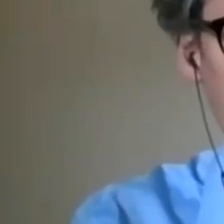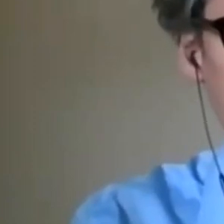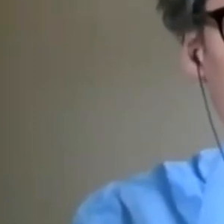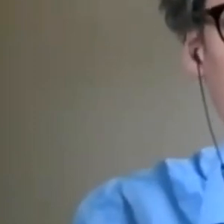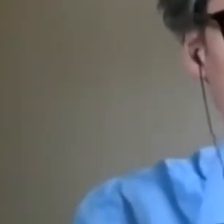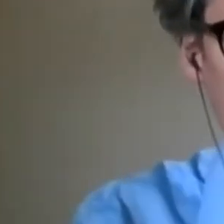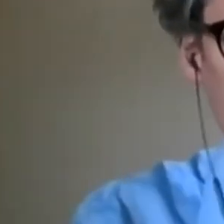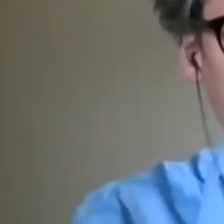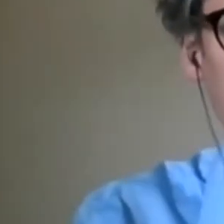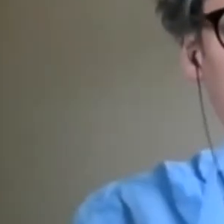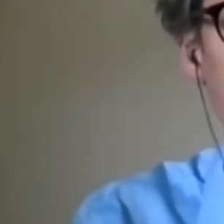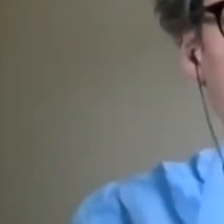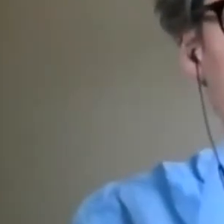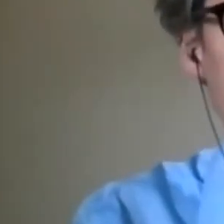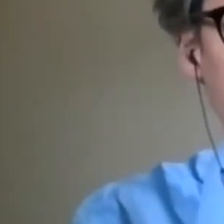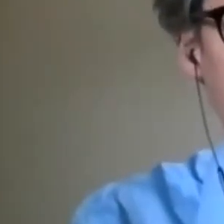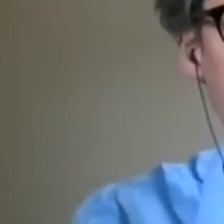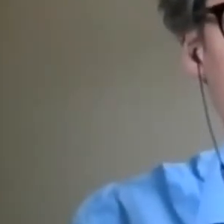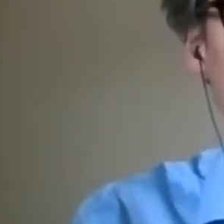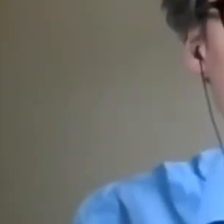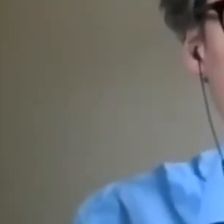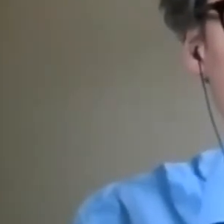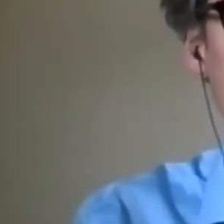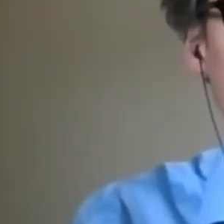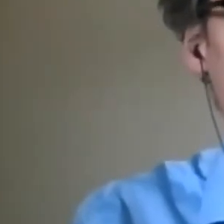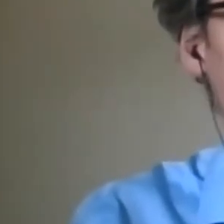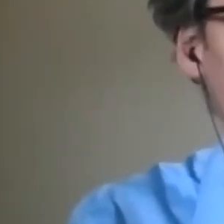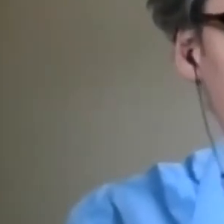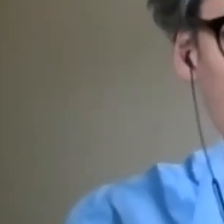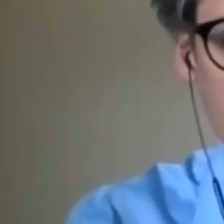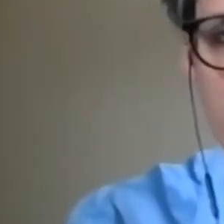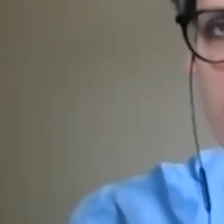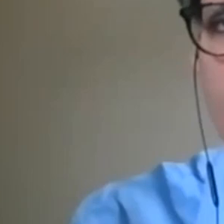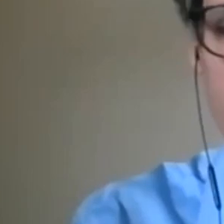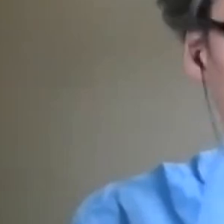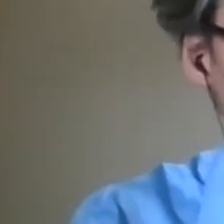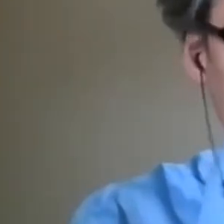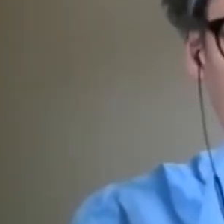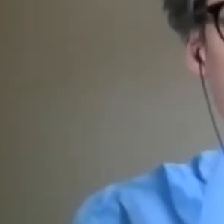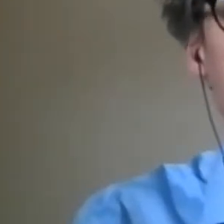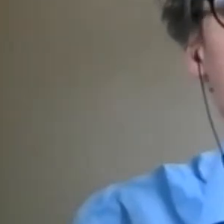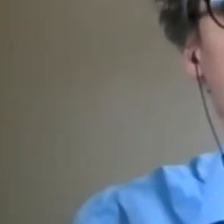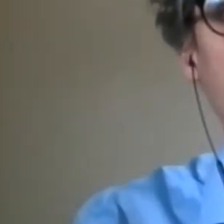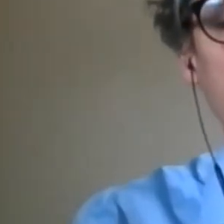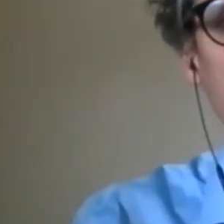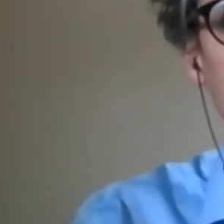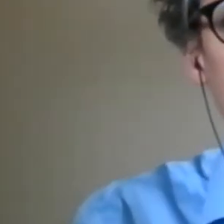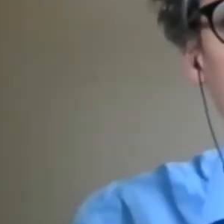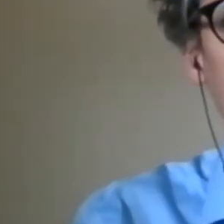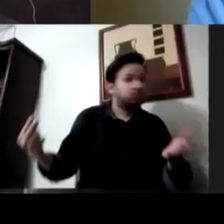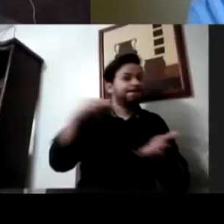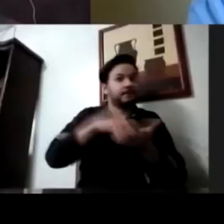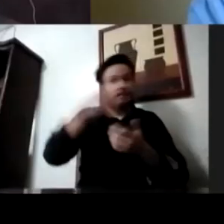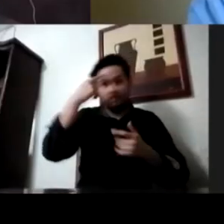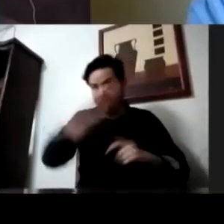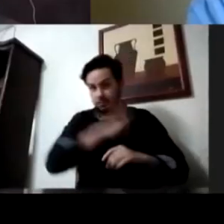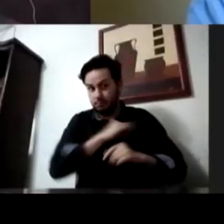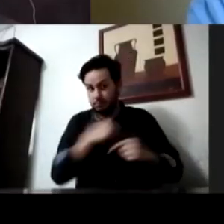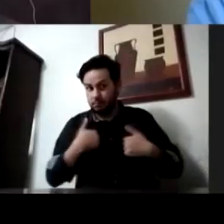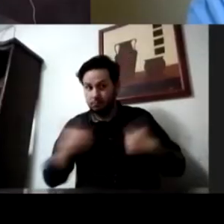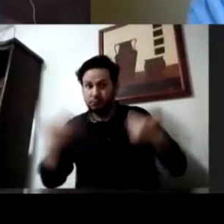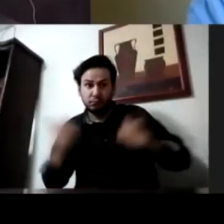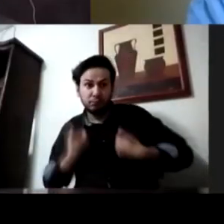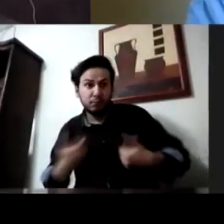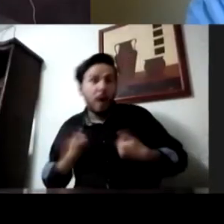de dinámica, donde México es cada vez más un país de destino y no únicamente un país de